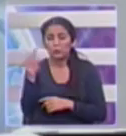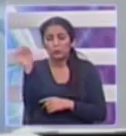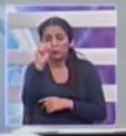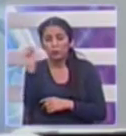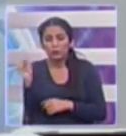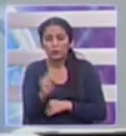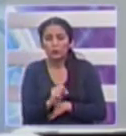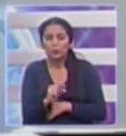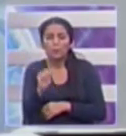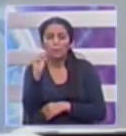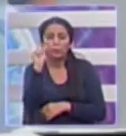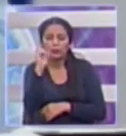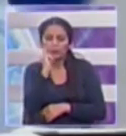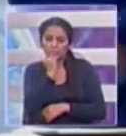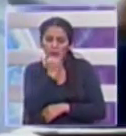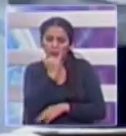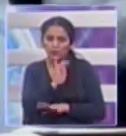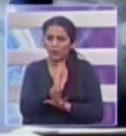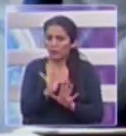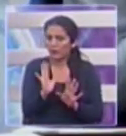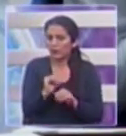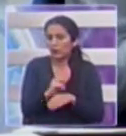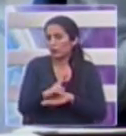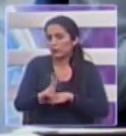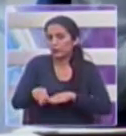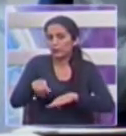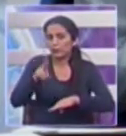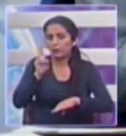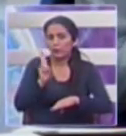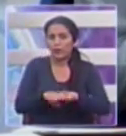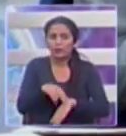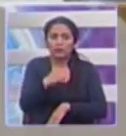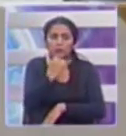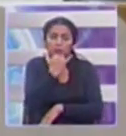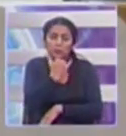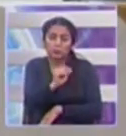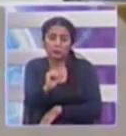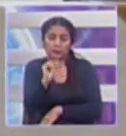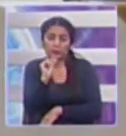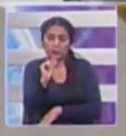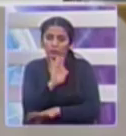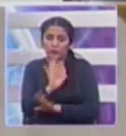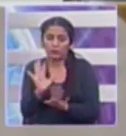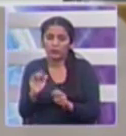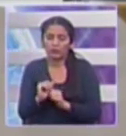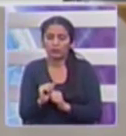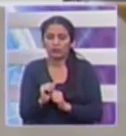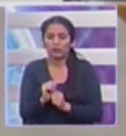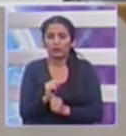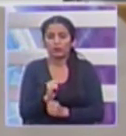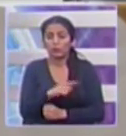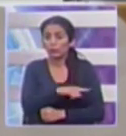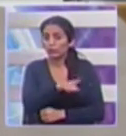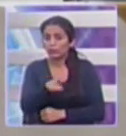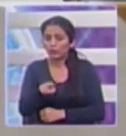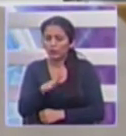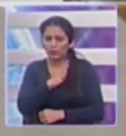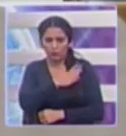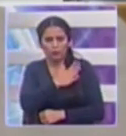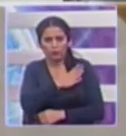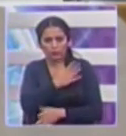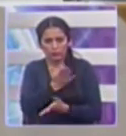de los parámetros normales, dentro de los parámetros de estándar a nivel regional. Tengan la plena seguridad